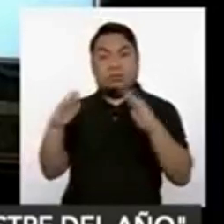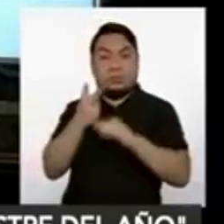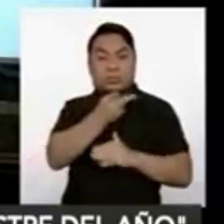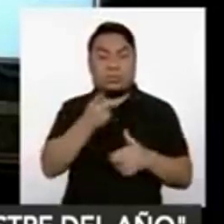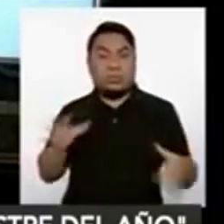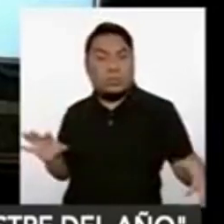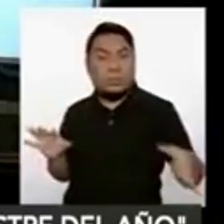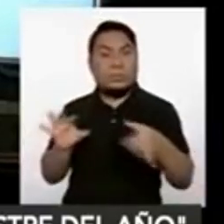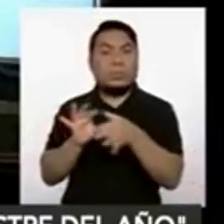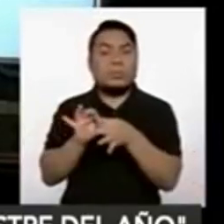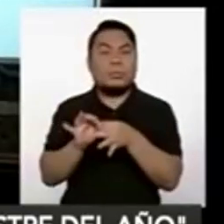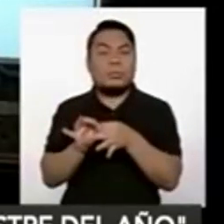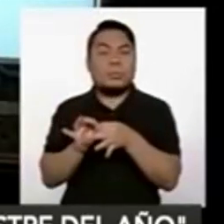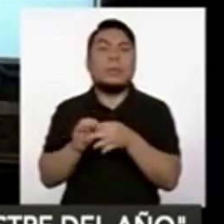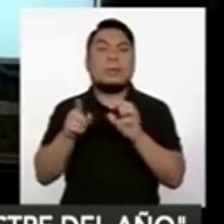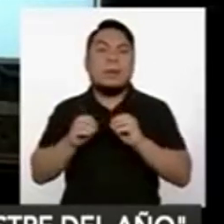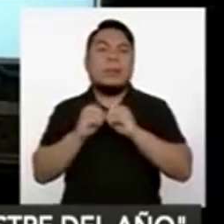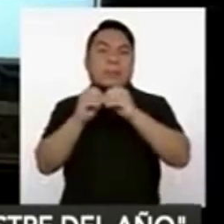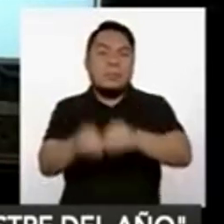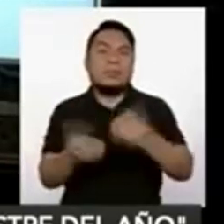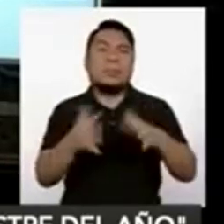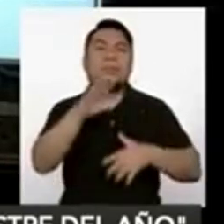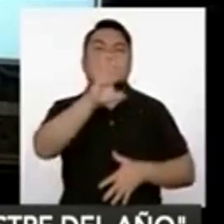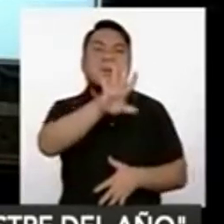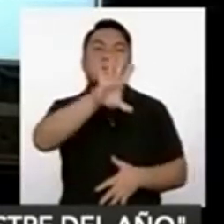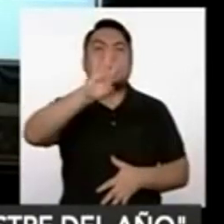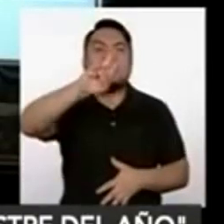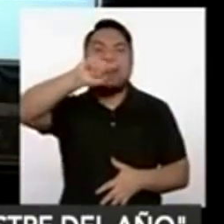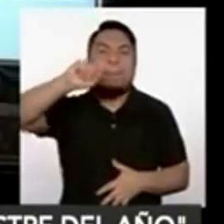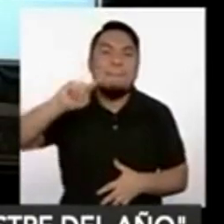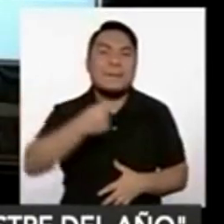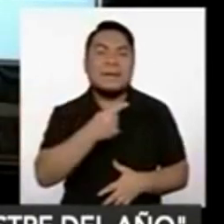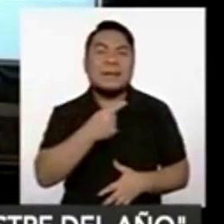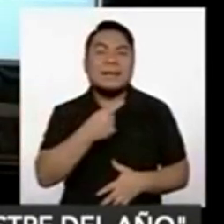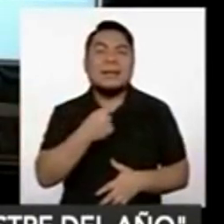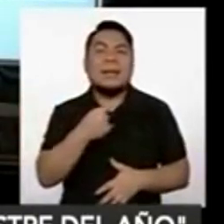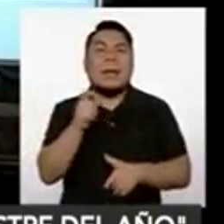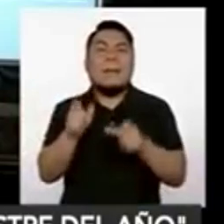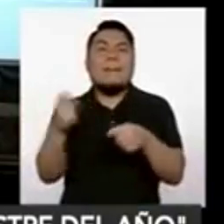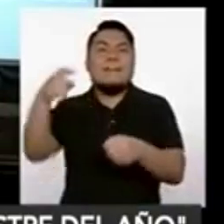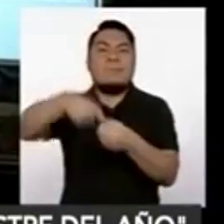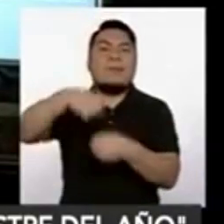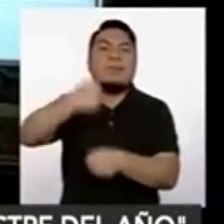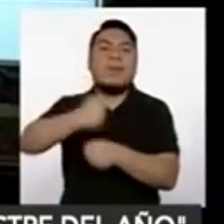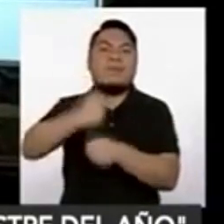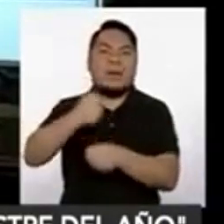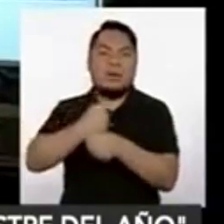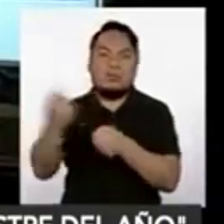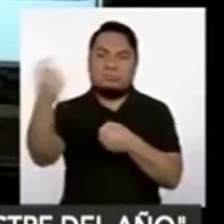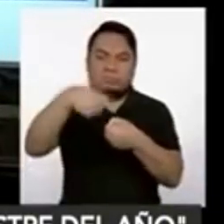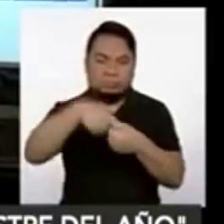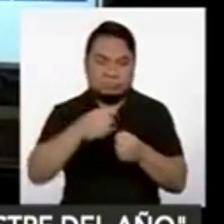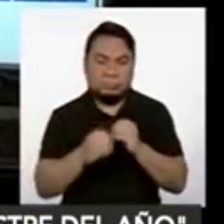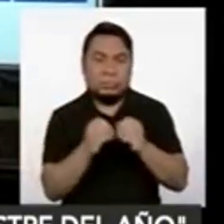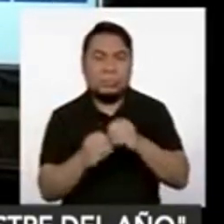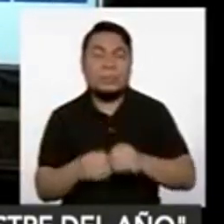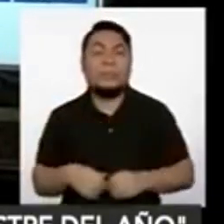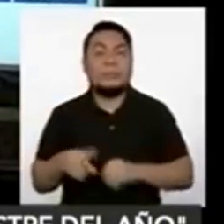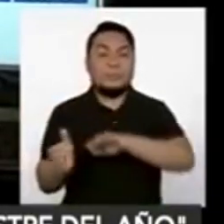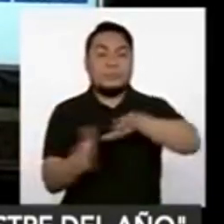municipios generar 57 mil puestos de trabajo.